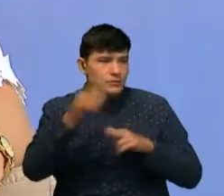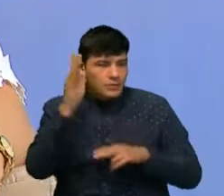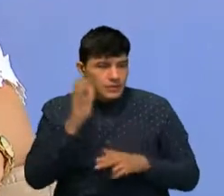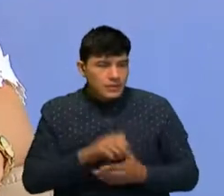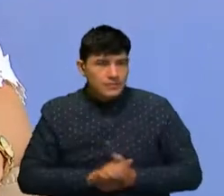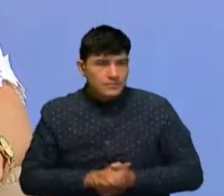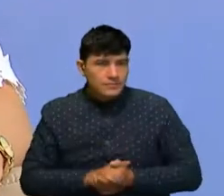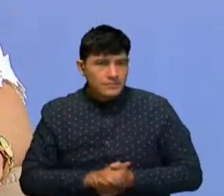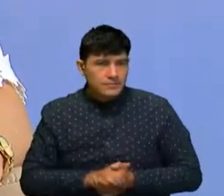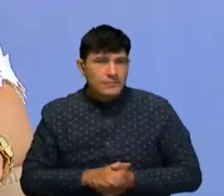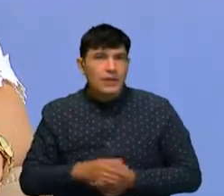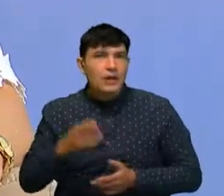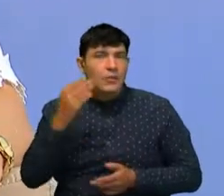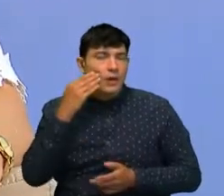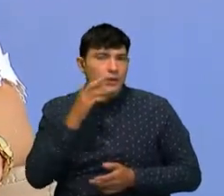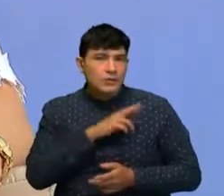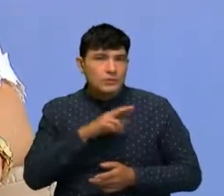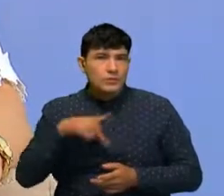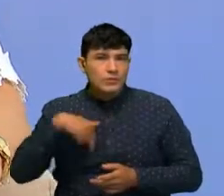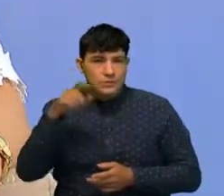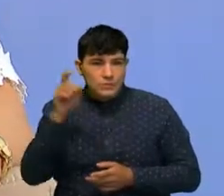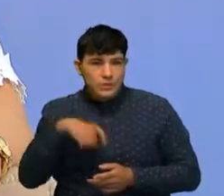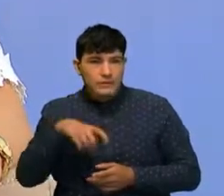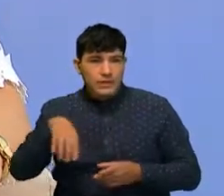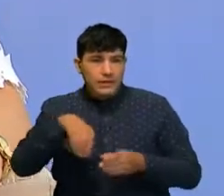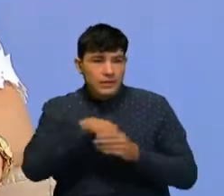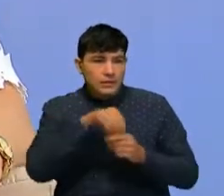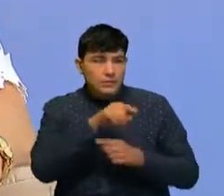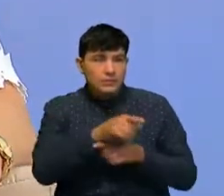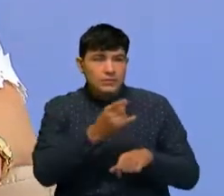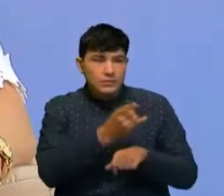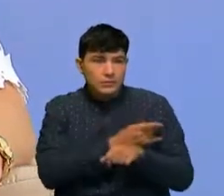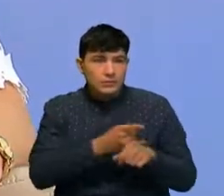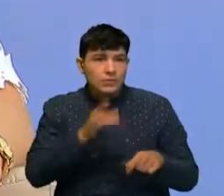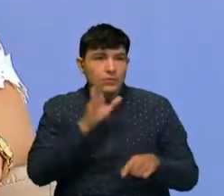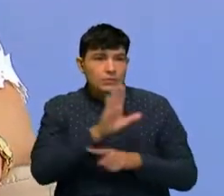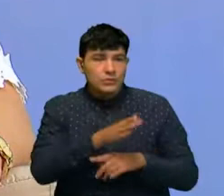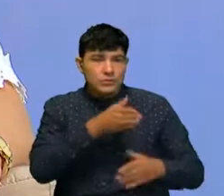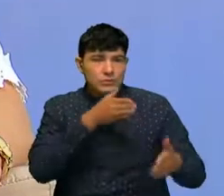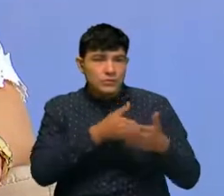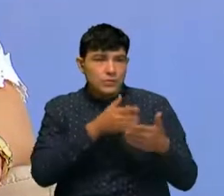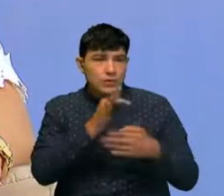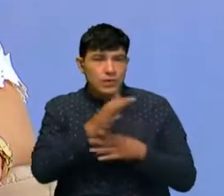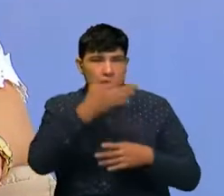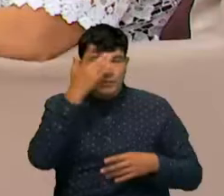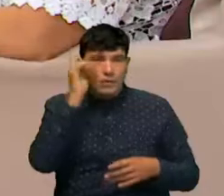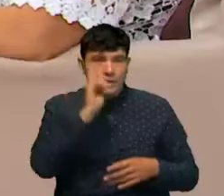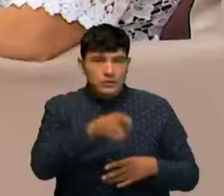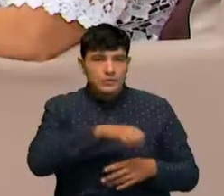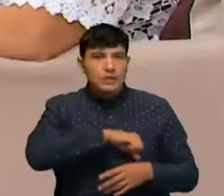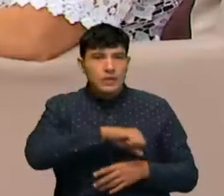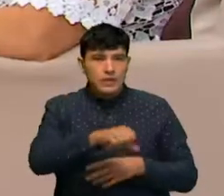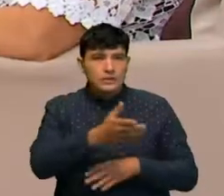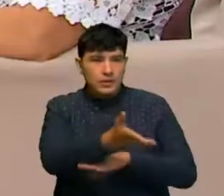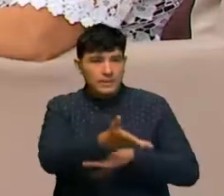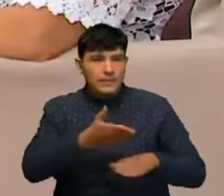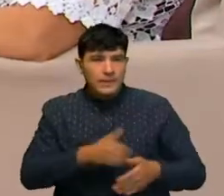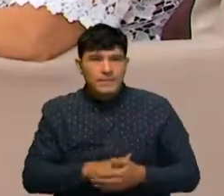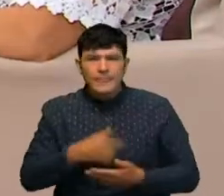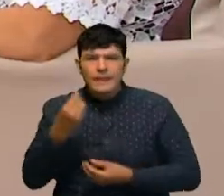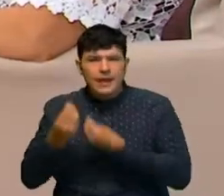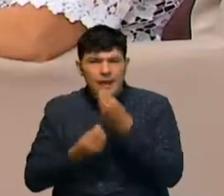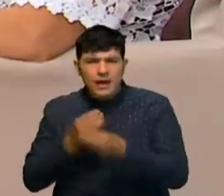es cuando hay que meter el usuario al sistema una tutela por el derecho a petición, de petición. ¿Y qué hace el